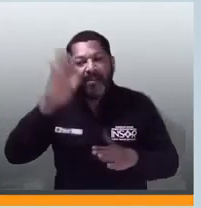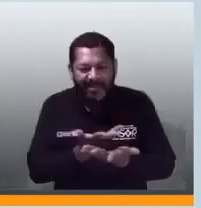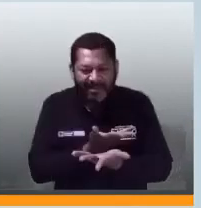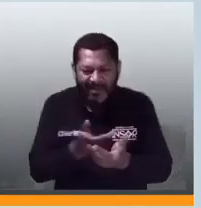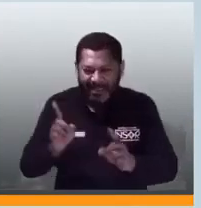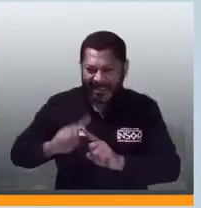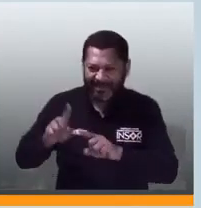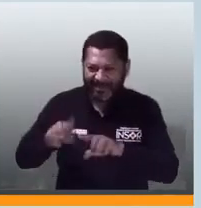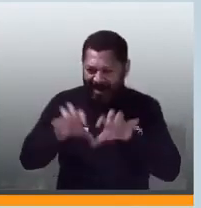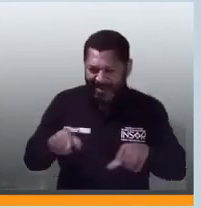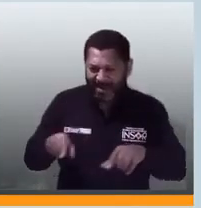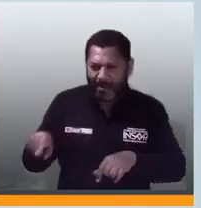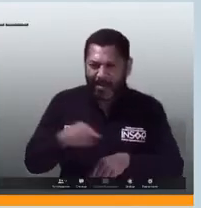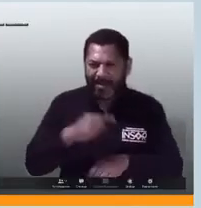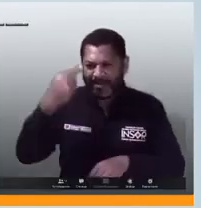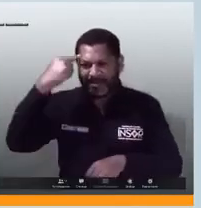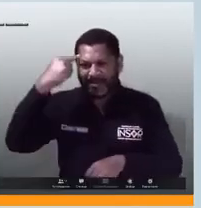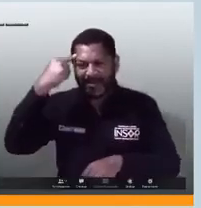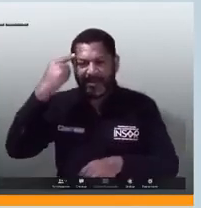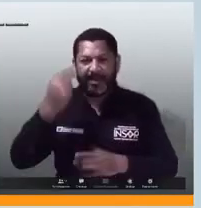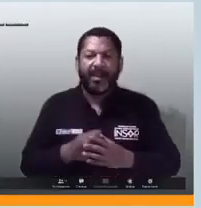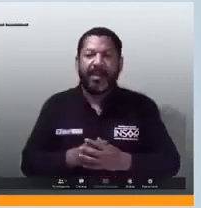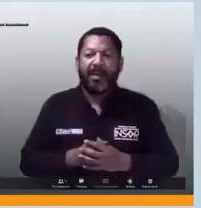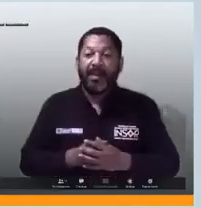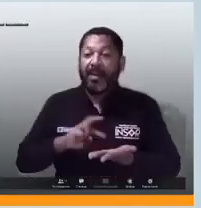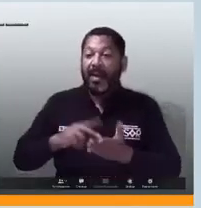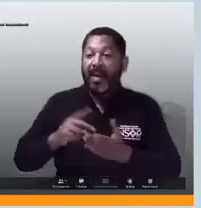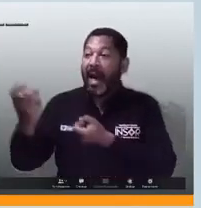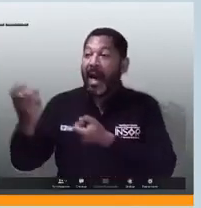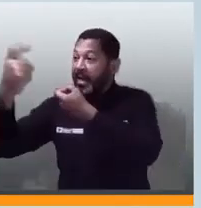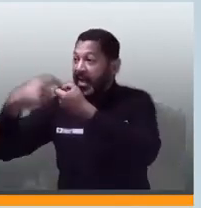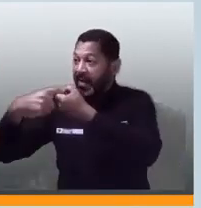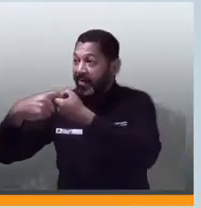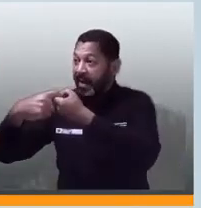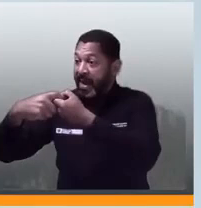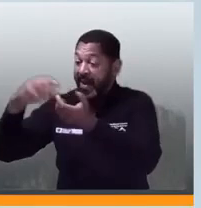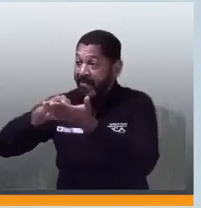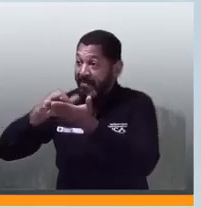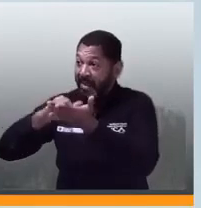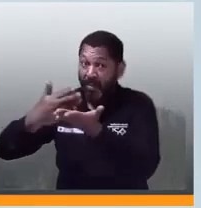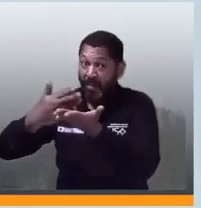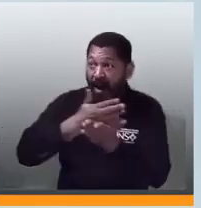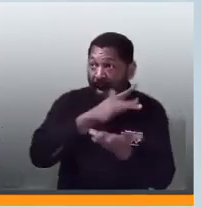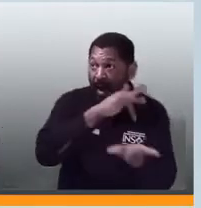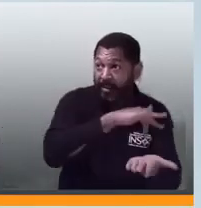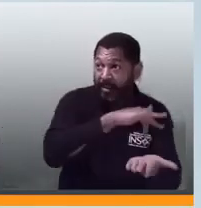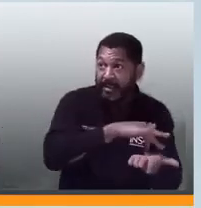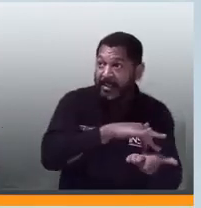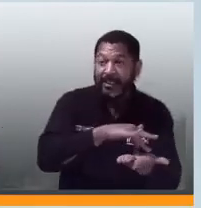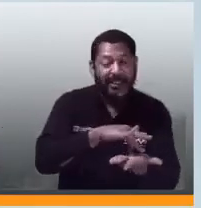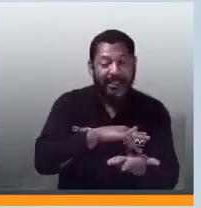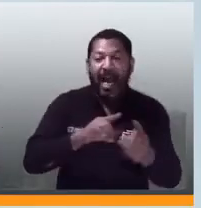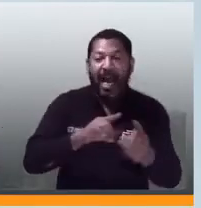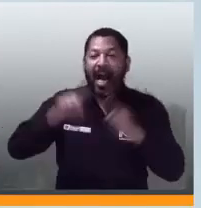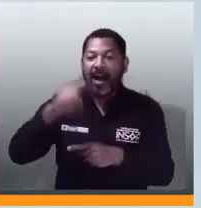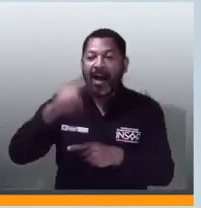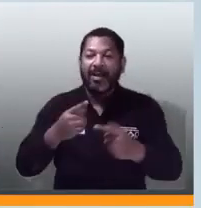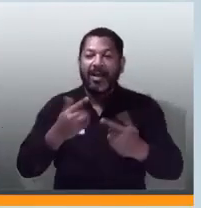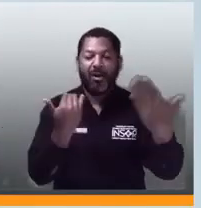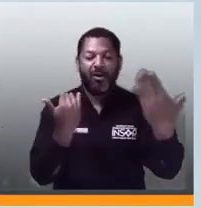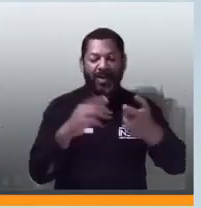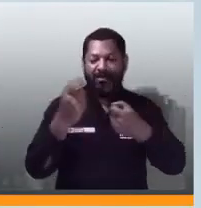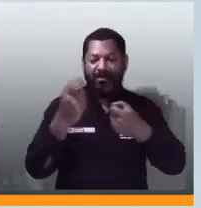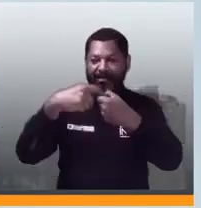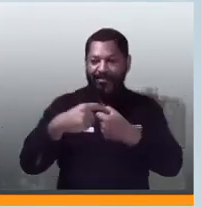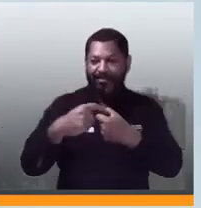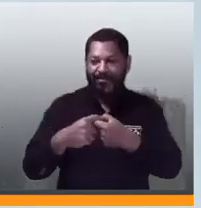tipos de actividades que desarrollamos, que no siempre el que se inscribe asiste. Entonces, estos talleres en algunos casos tenían unos cupos limitados por